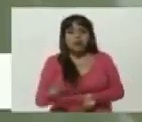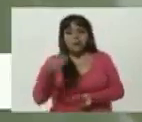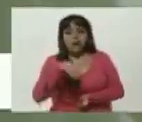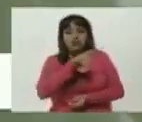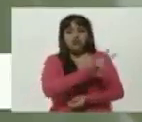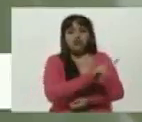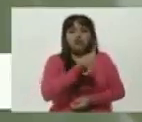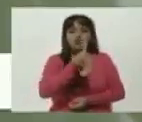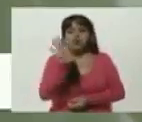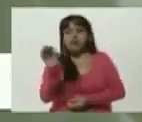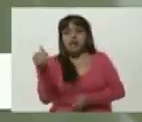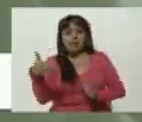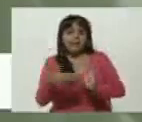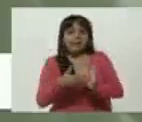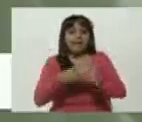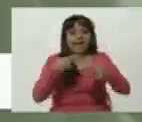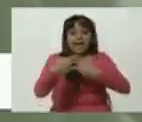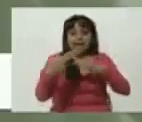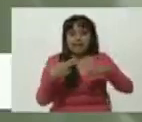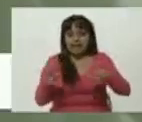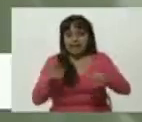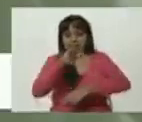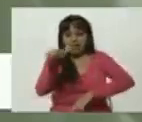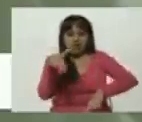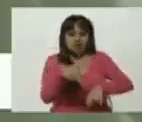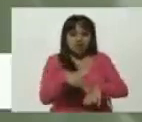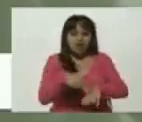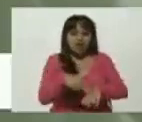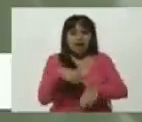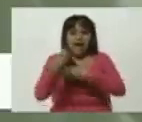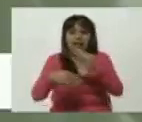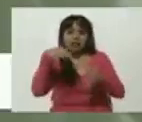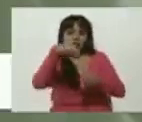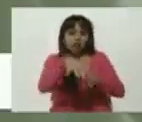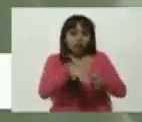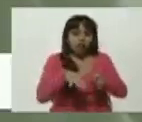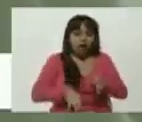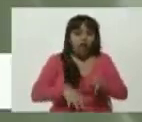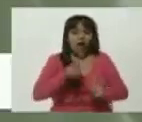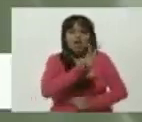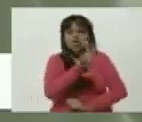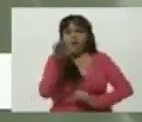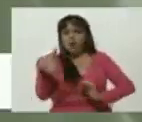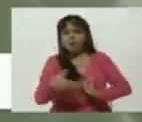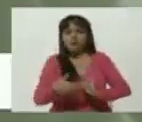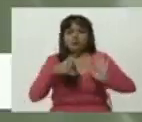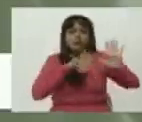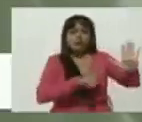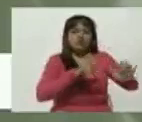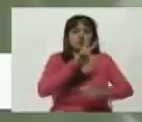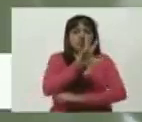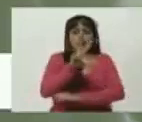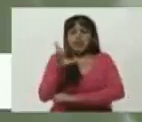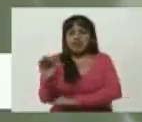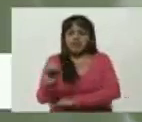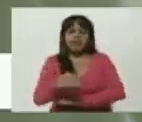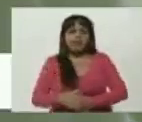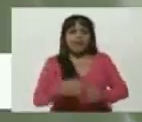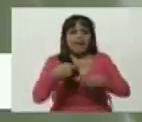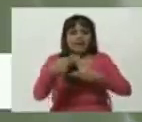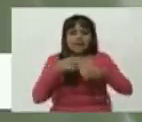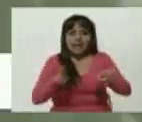210.000 hectáreas a nivel nacional, de las cuales estamos sembrando ahorita 2.830 hectáreas de